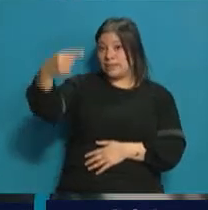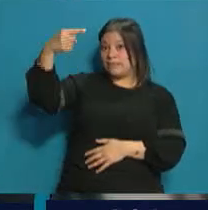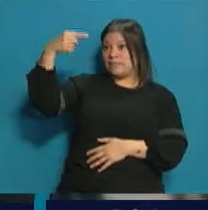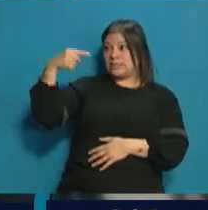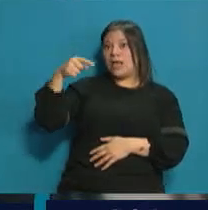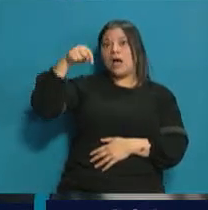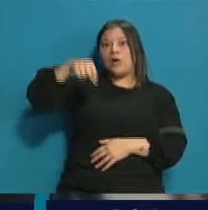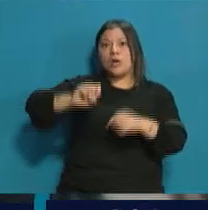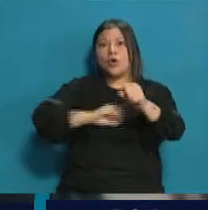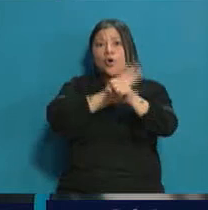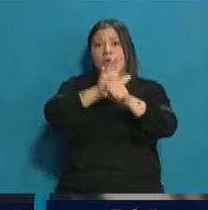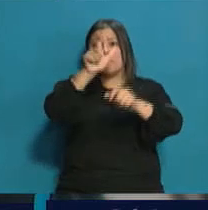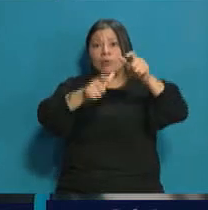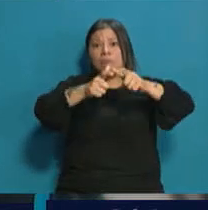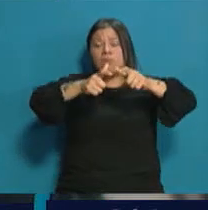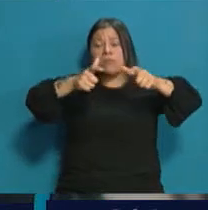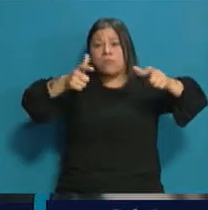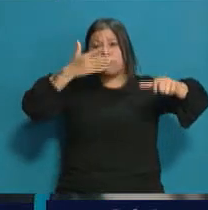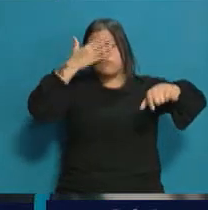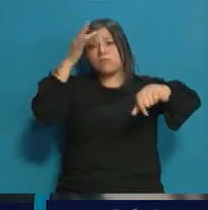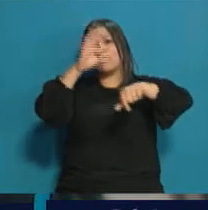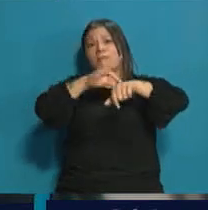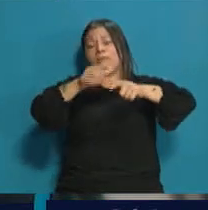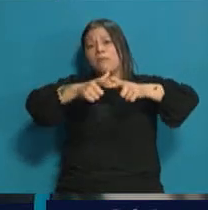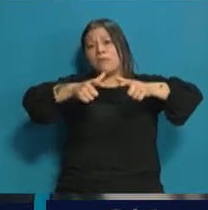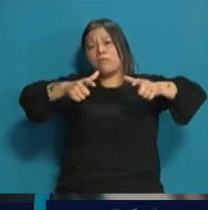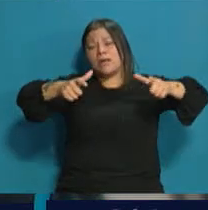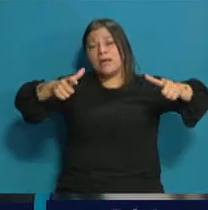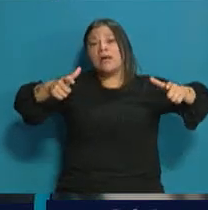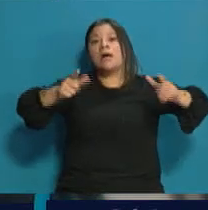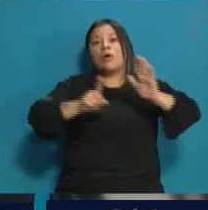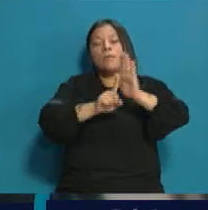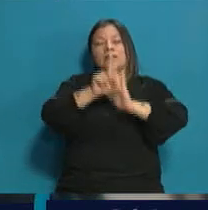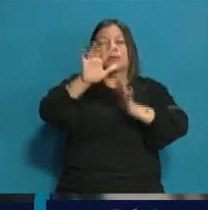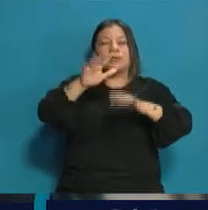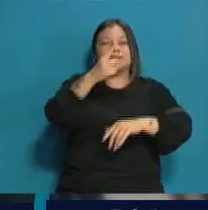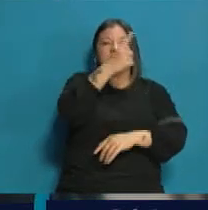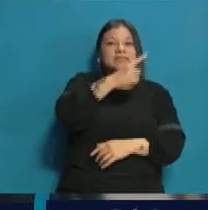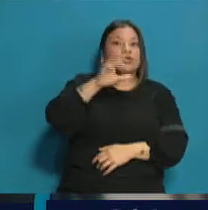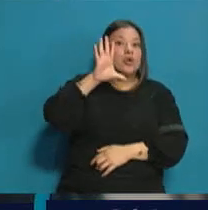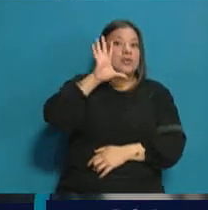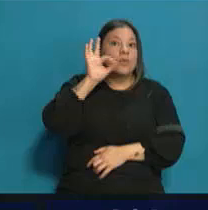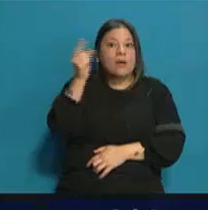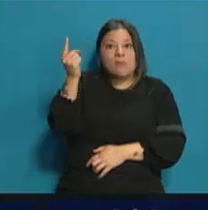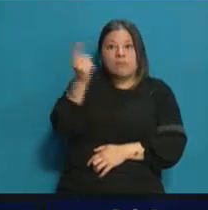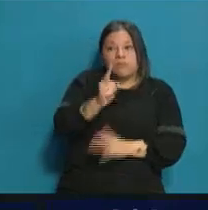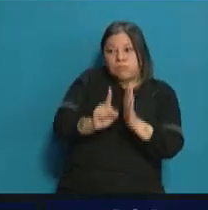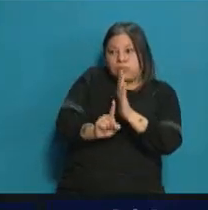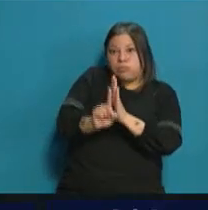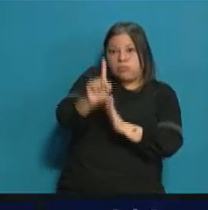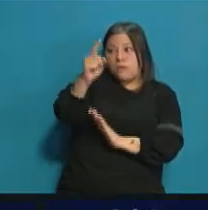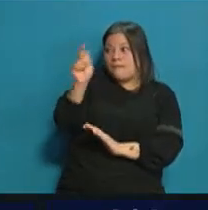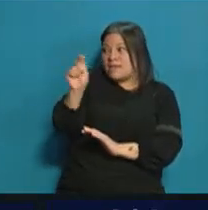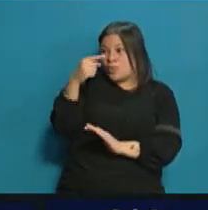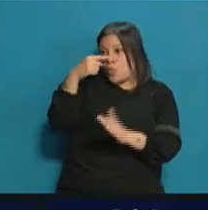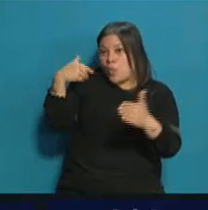de casos de COVID, de acuerdo al último parte epidemiológico, habíamos dicho que habían aumentado un 150% en el último mes.